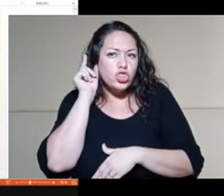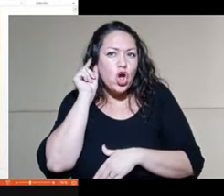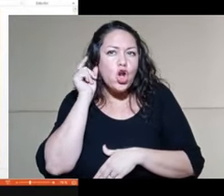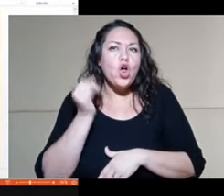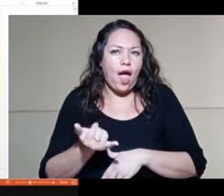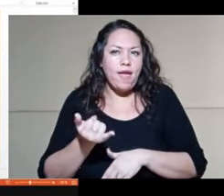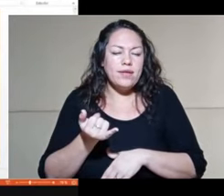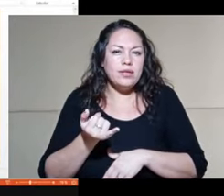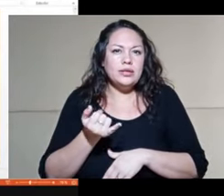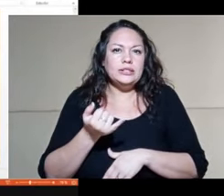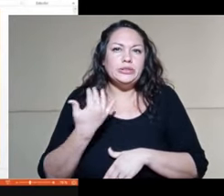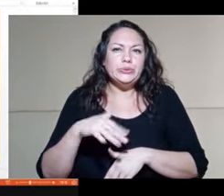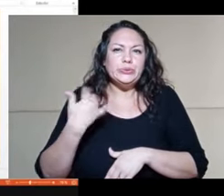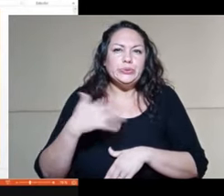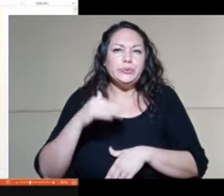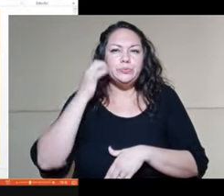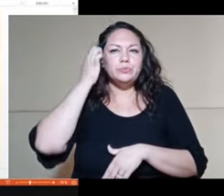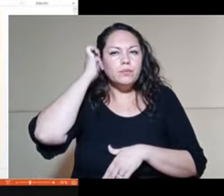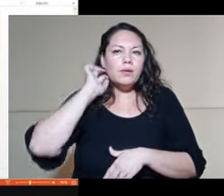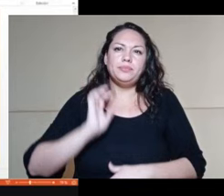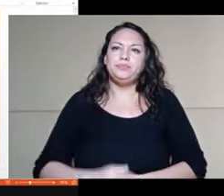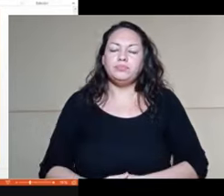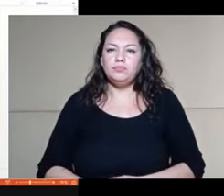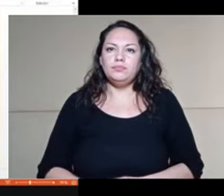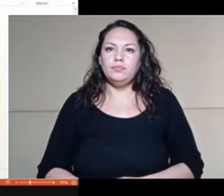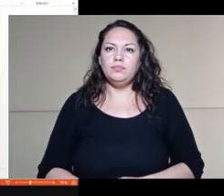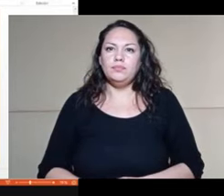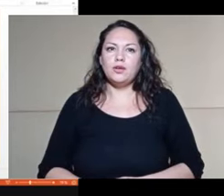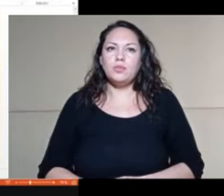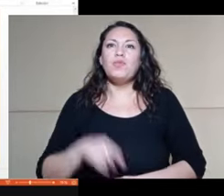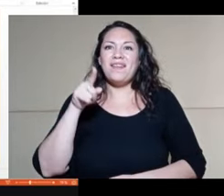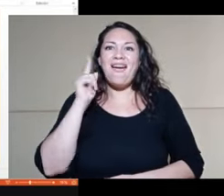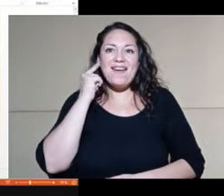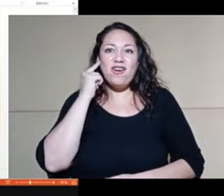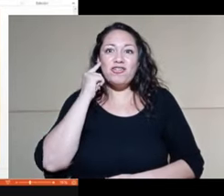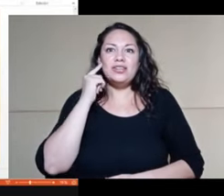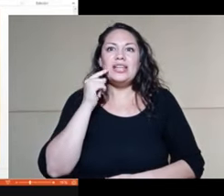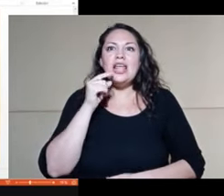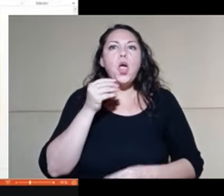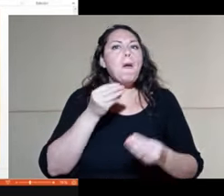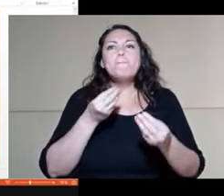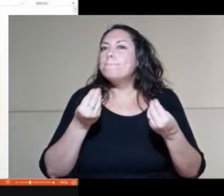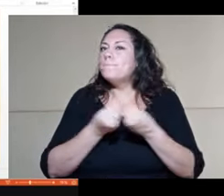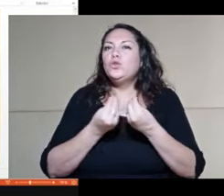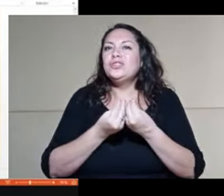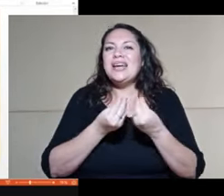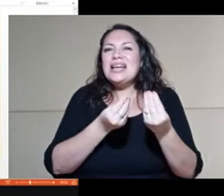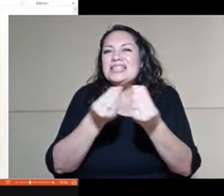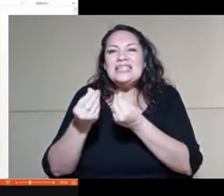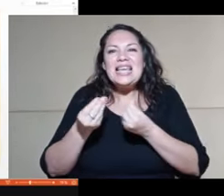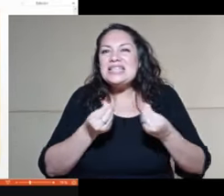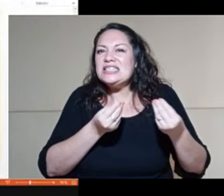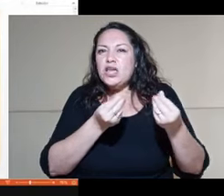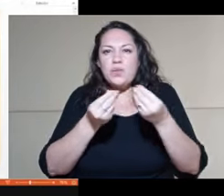en el oído, con grandes o elevados niveles a nivel de la audición, ¿no es cierto?